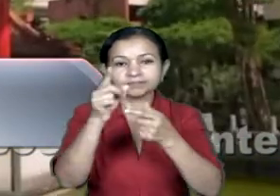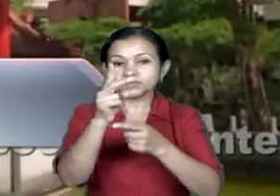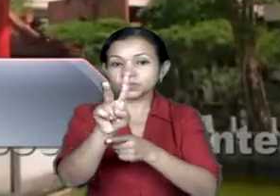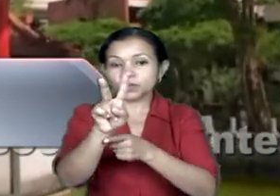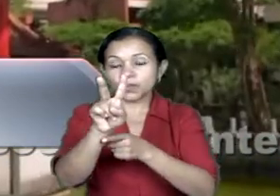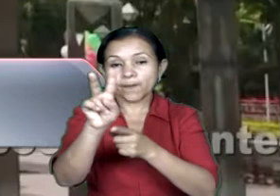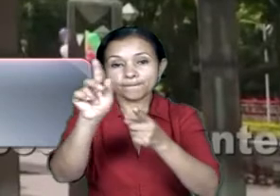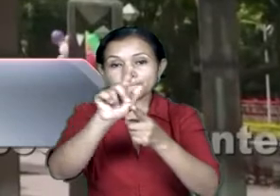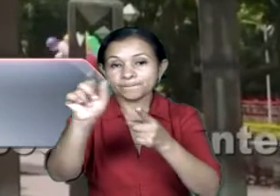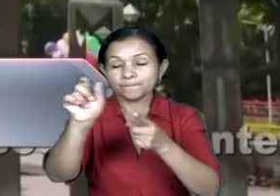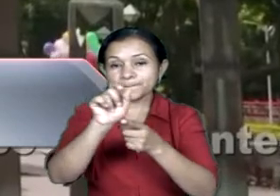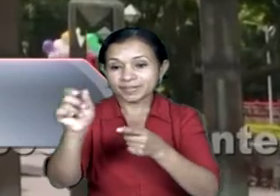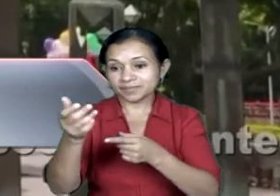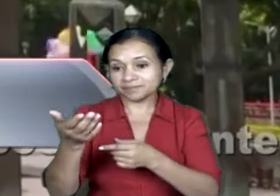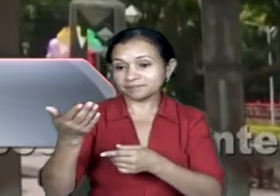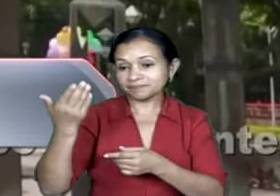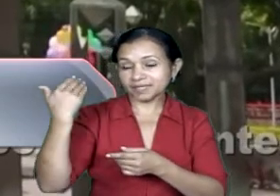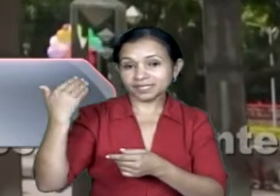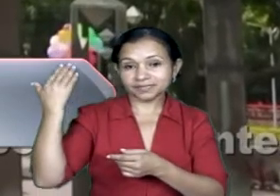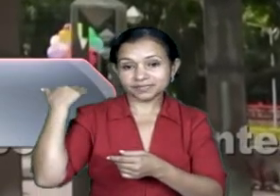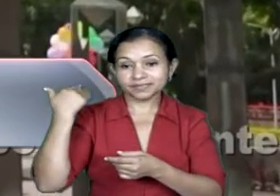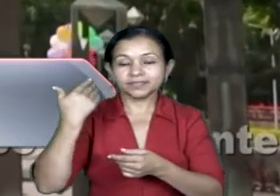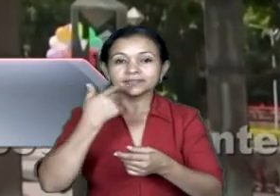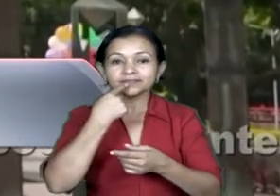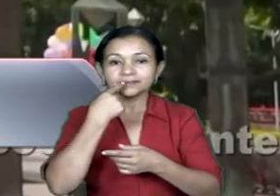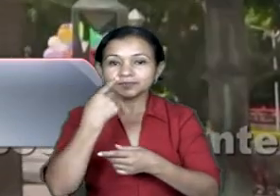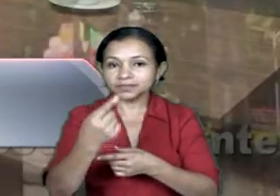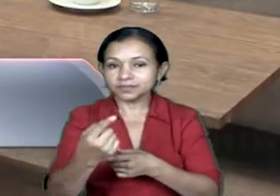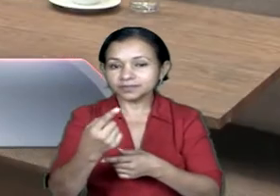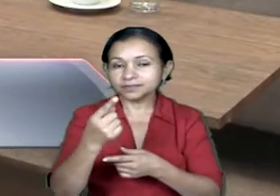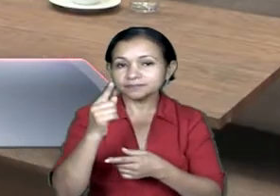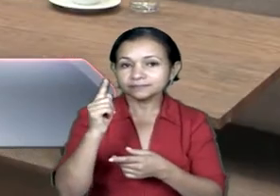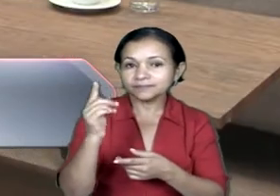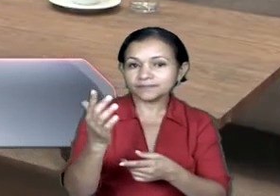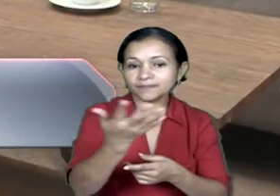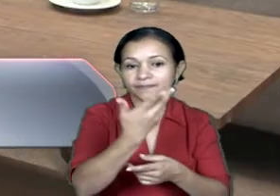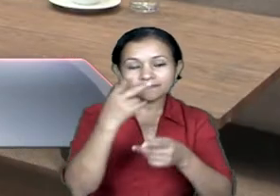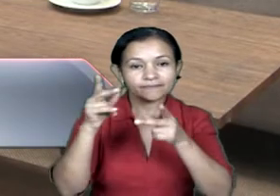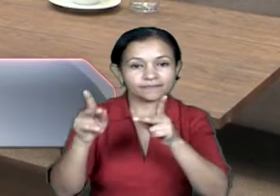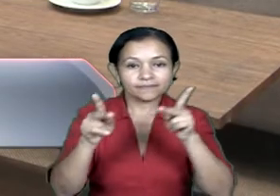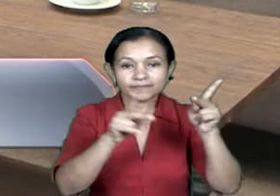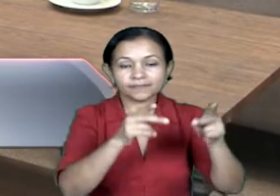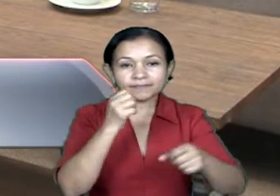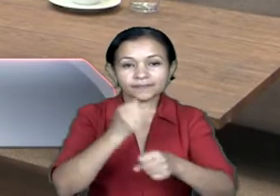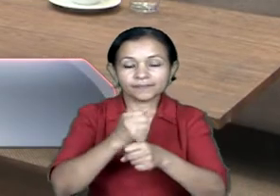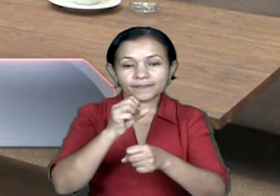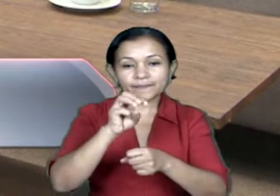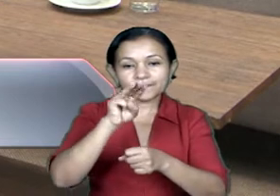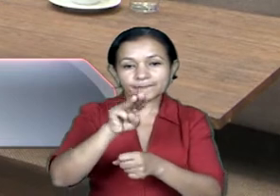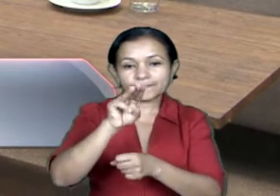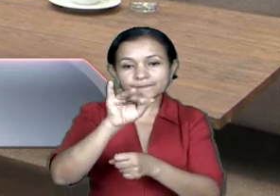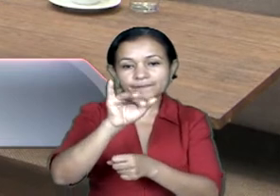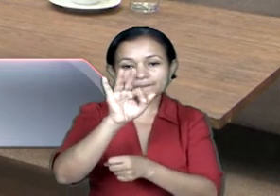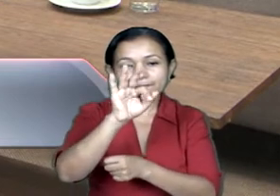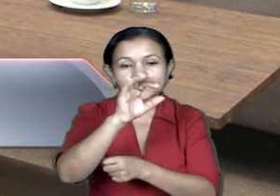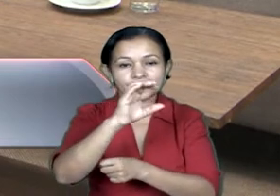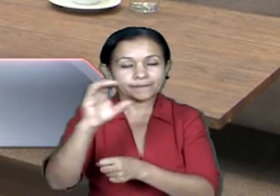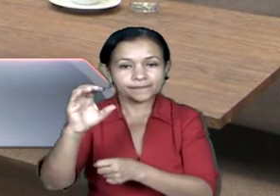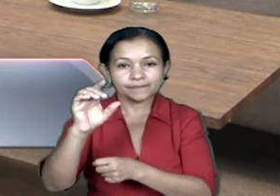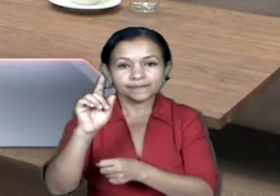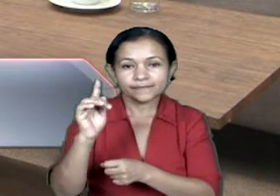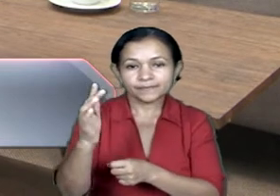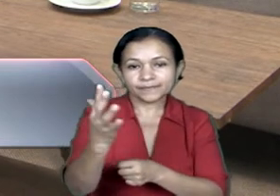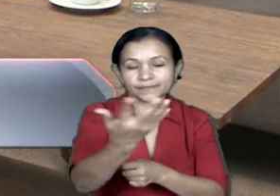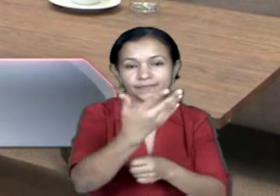2 meses hemos recomendado 2 funcionarios TEMIFIC para participar en